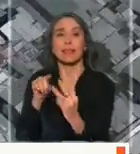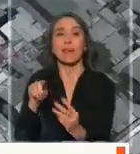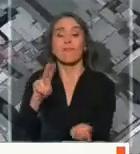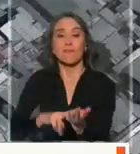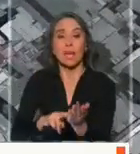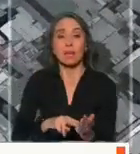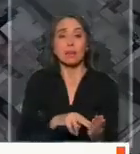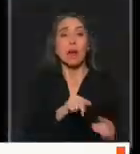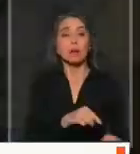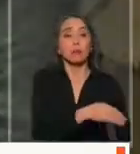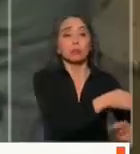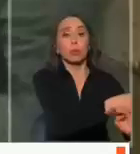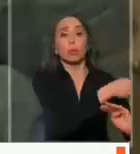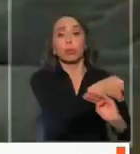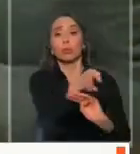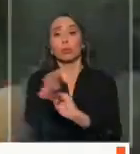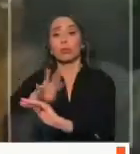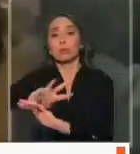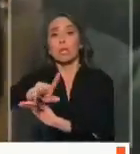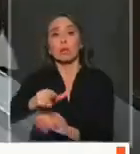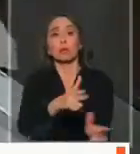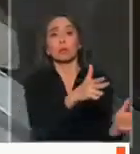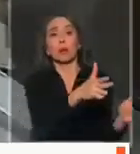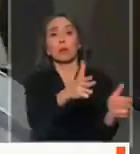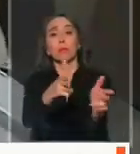verdadero tour delictual.